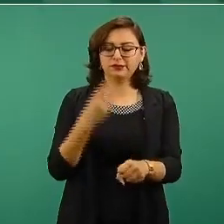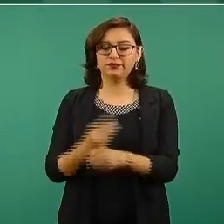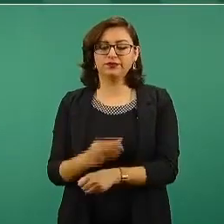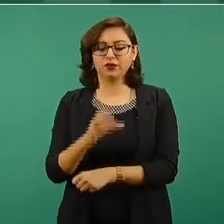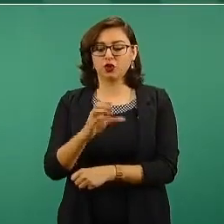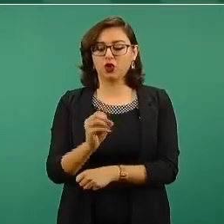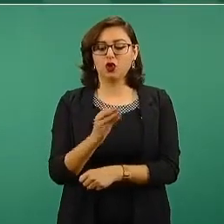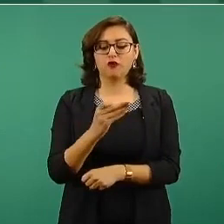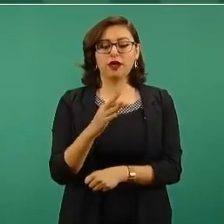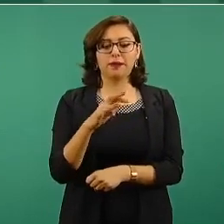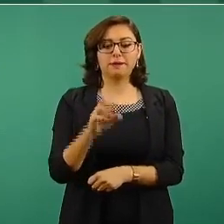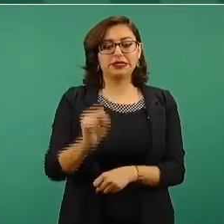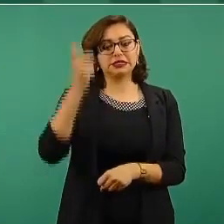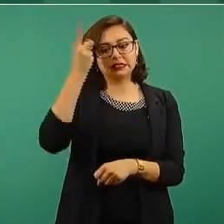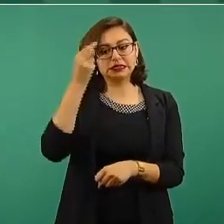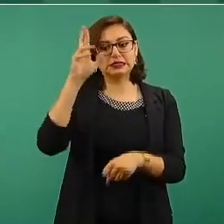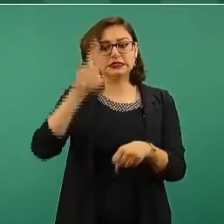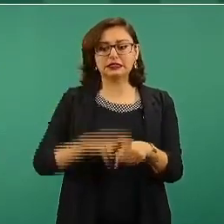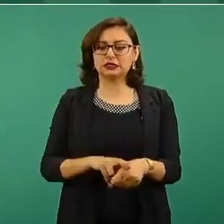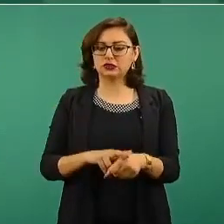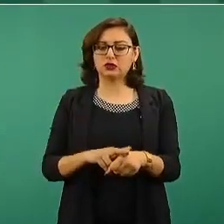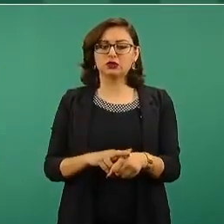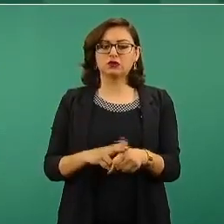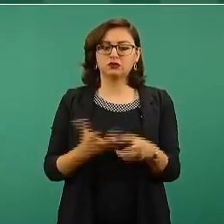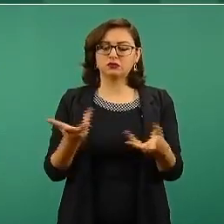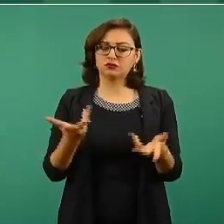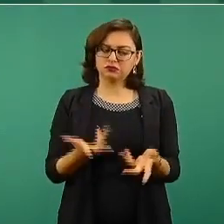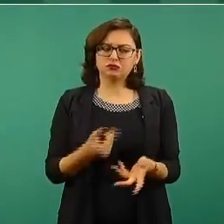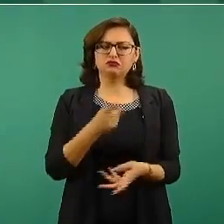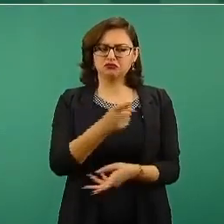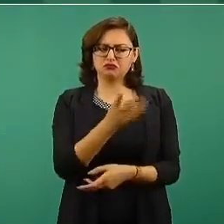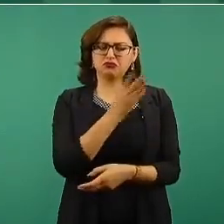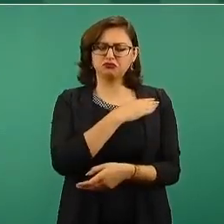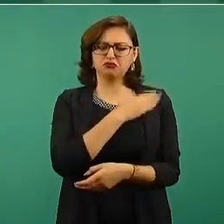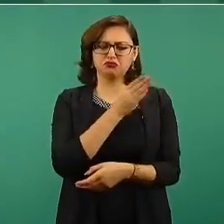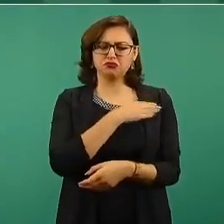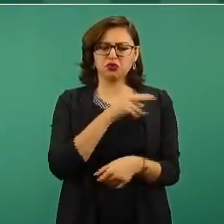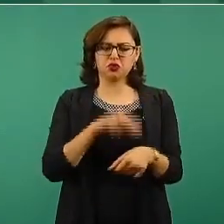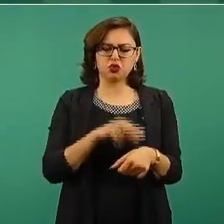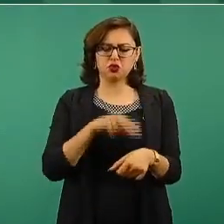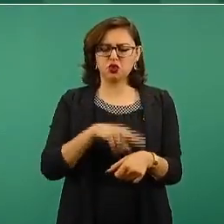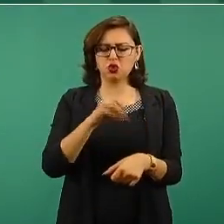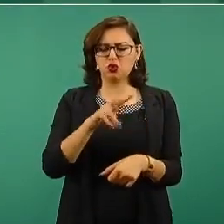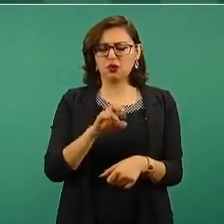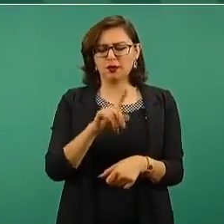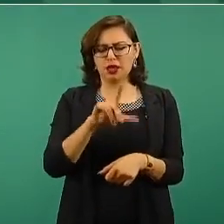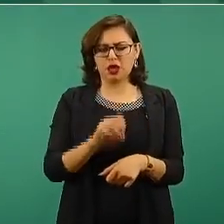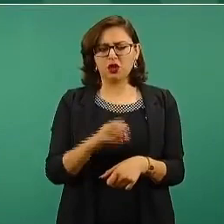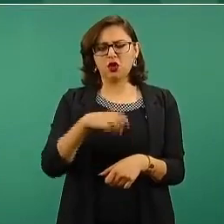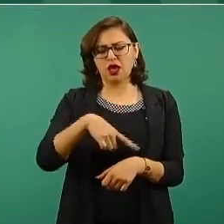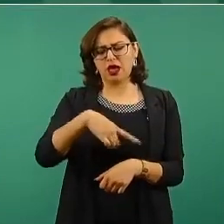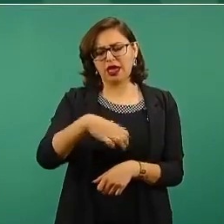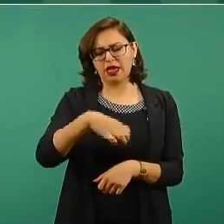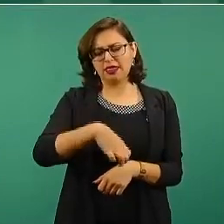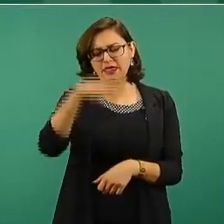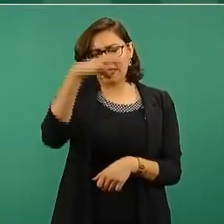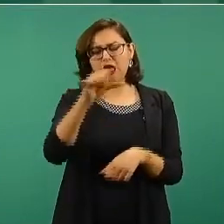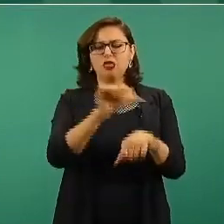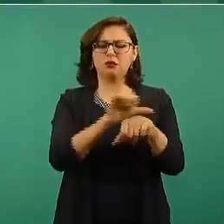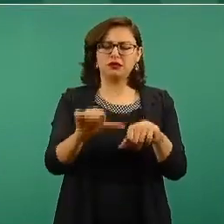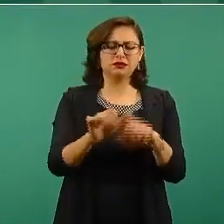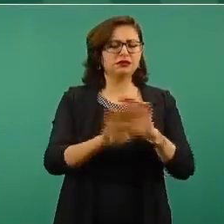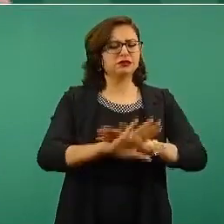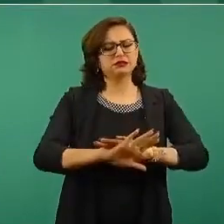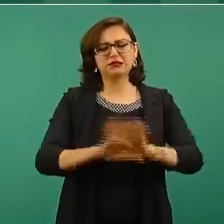director del COFEPRIS, una persona buena, el que estaba, doctor Novelo, pero ya grande, lo intervinieron, y